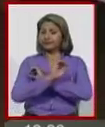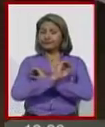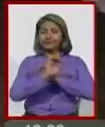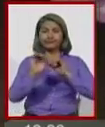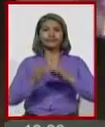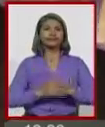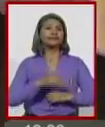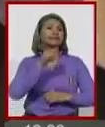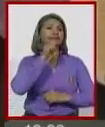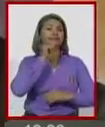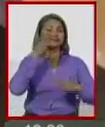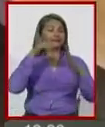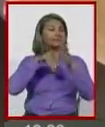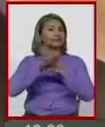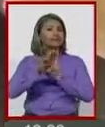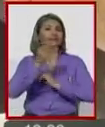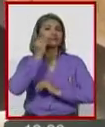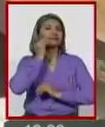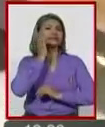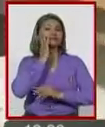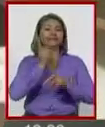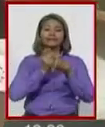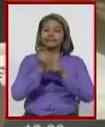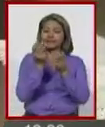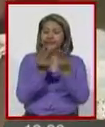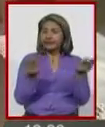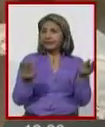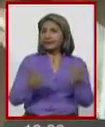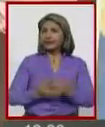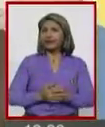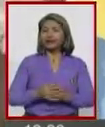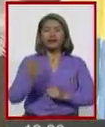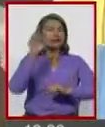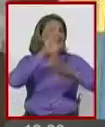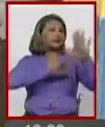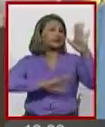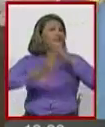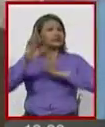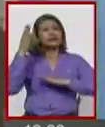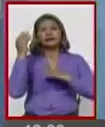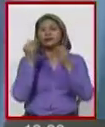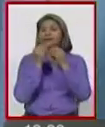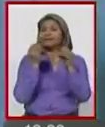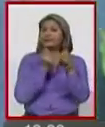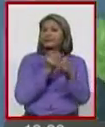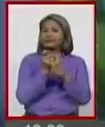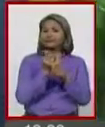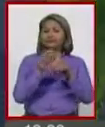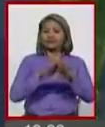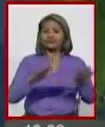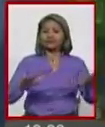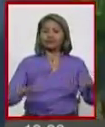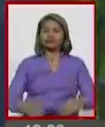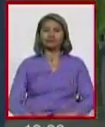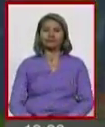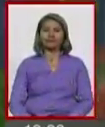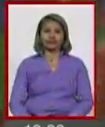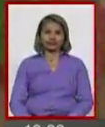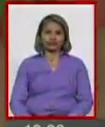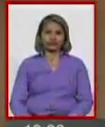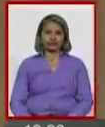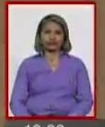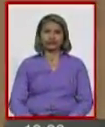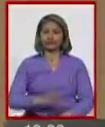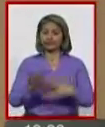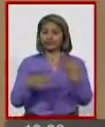hay. El agua ingresó hasta sus hogares dañando sus pertenencias. Están preocupados ya que los más afectados son los niños. Como